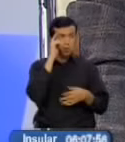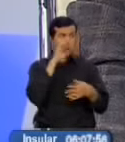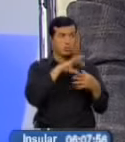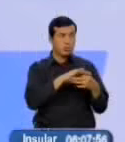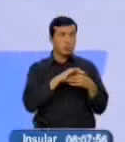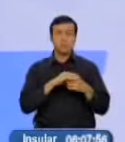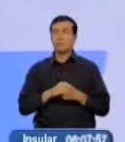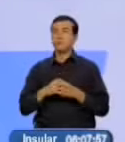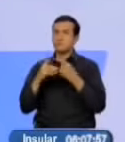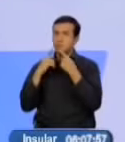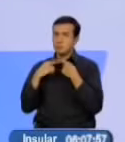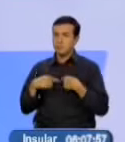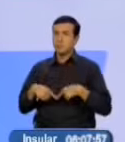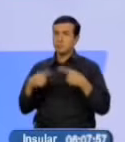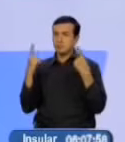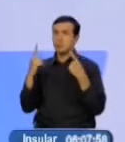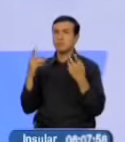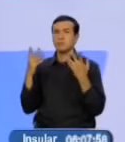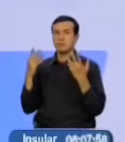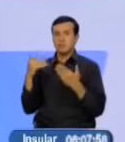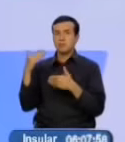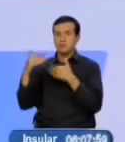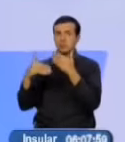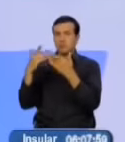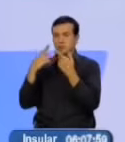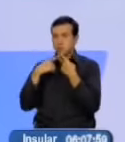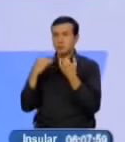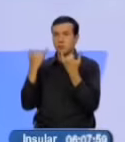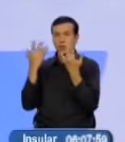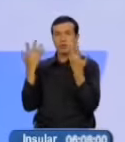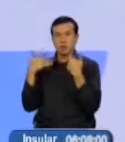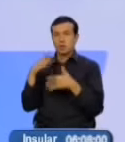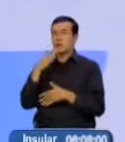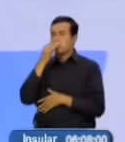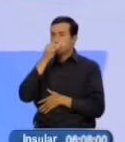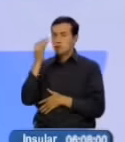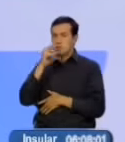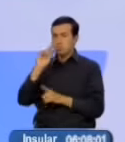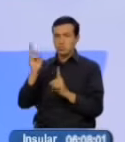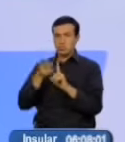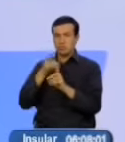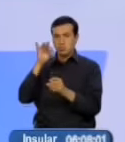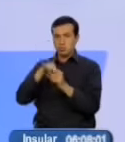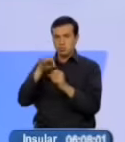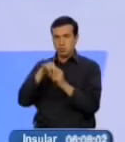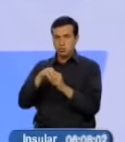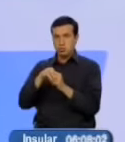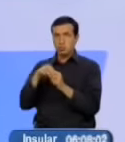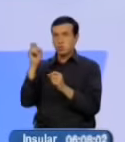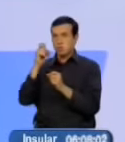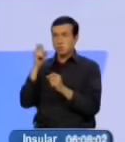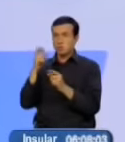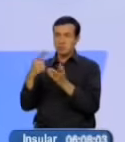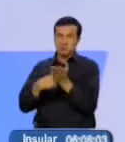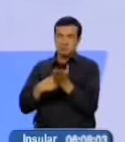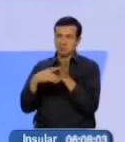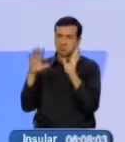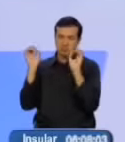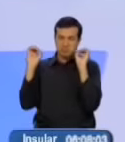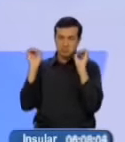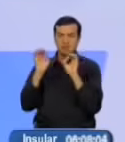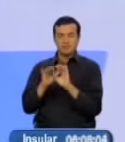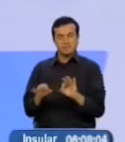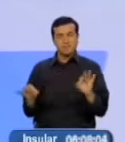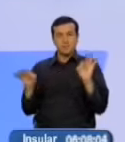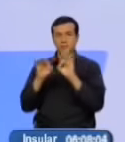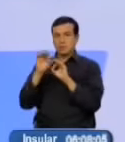creo que esas declaraciones corresponderán en su momento. Hoy estamos seguros de llegar a la segunda vuelta, así que no va a ser necesaria esa discusión, pero es